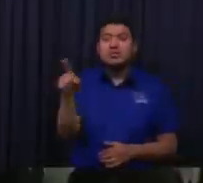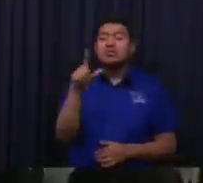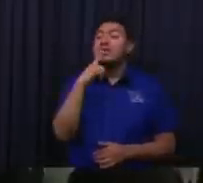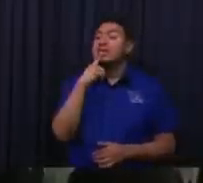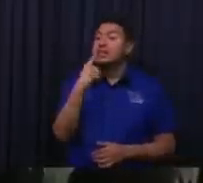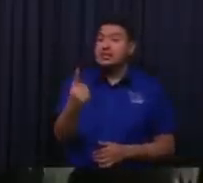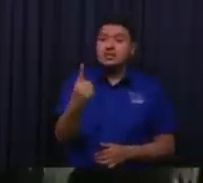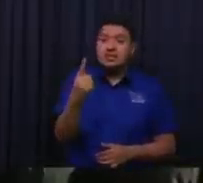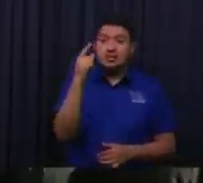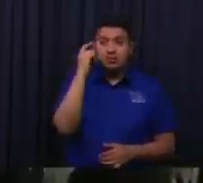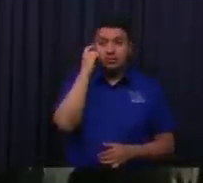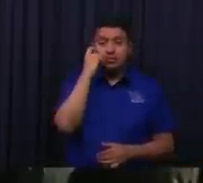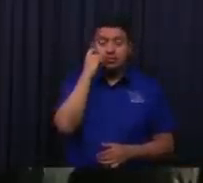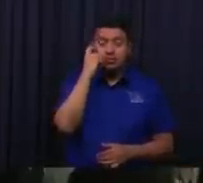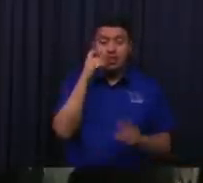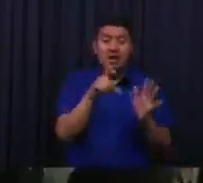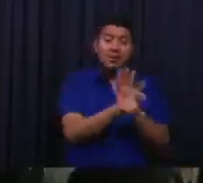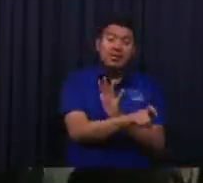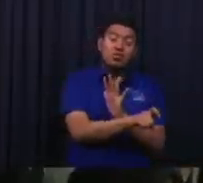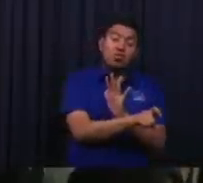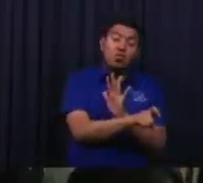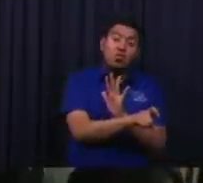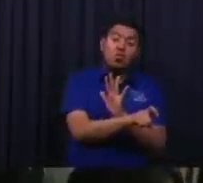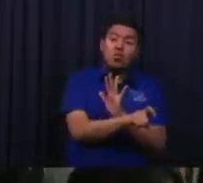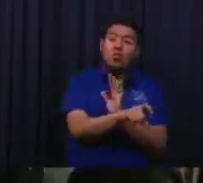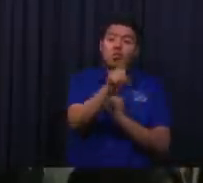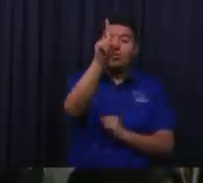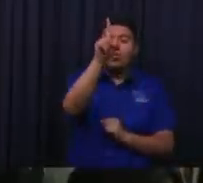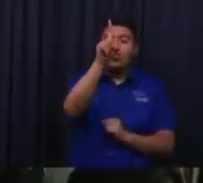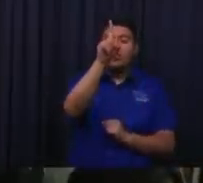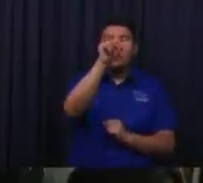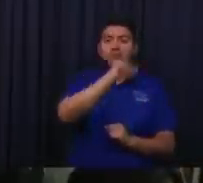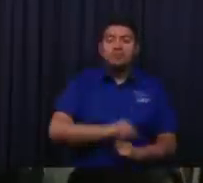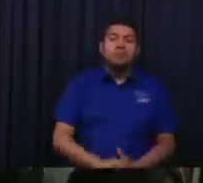Cantares, en el capítulo 1,